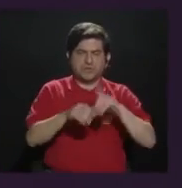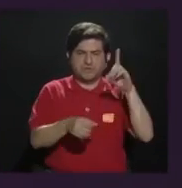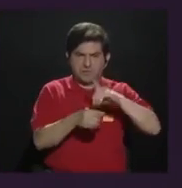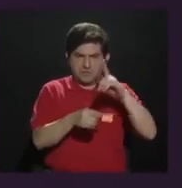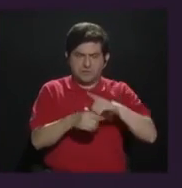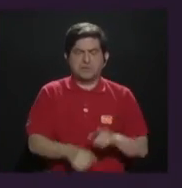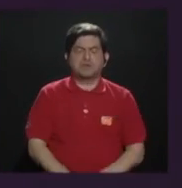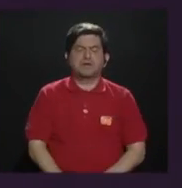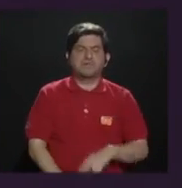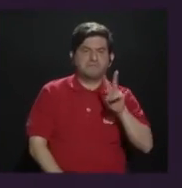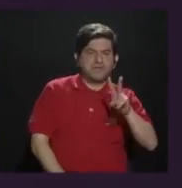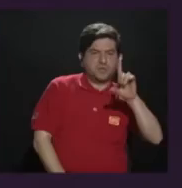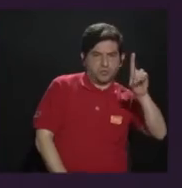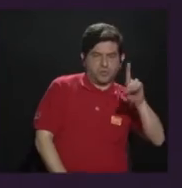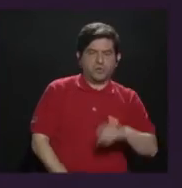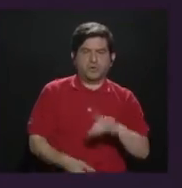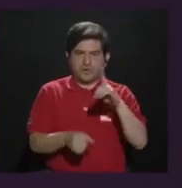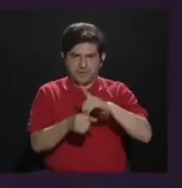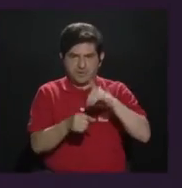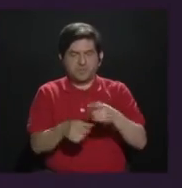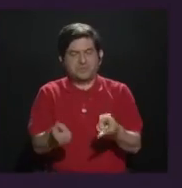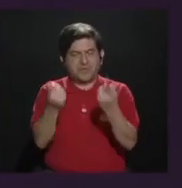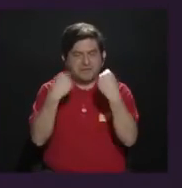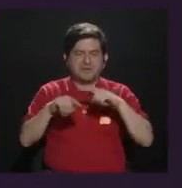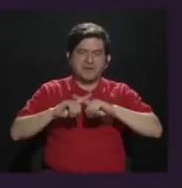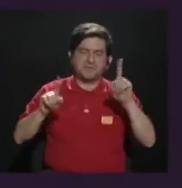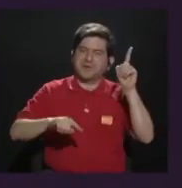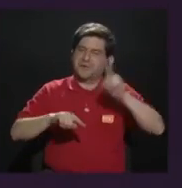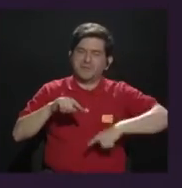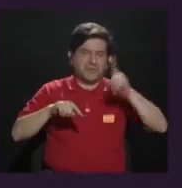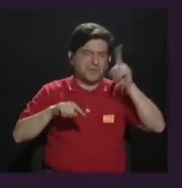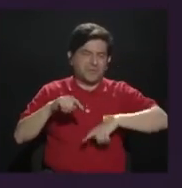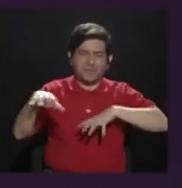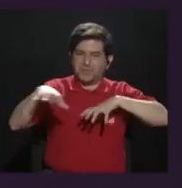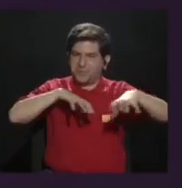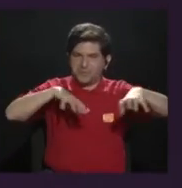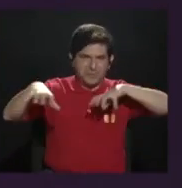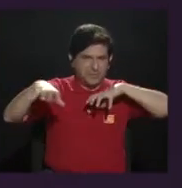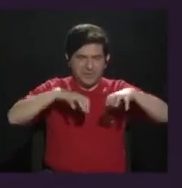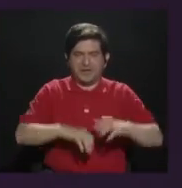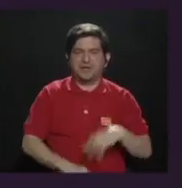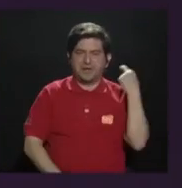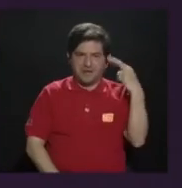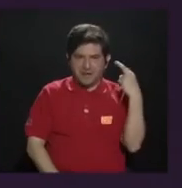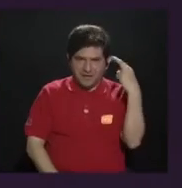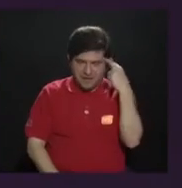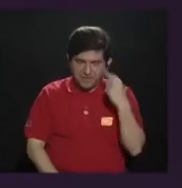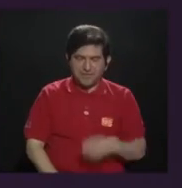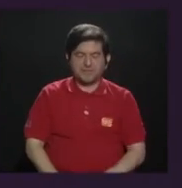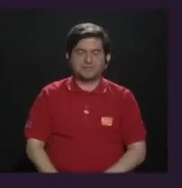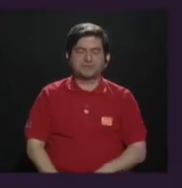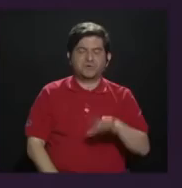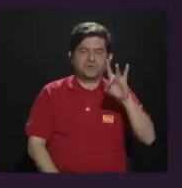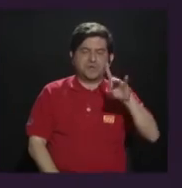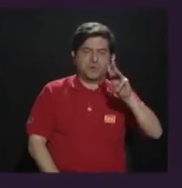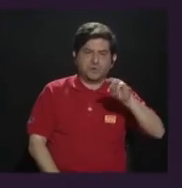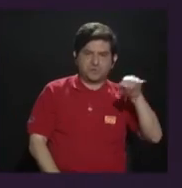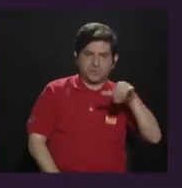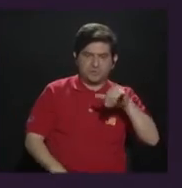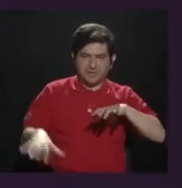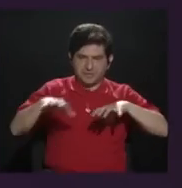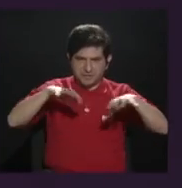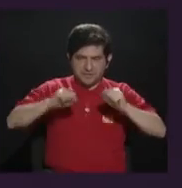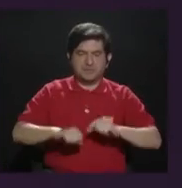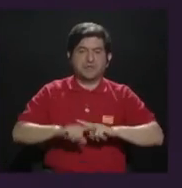como Victoria Donda, que es una de las diputadas que iba a venir y no ha podido estar en estas jornadas a raíz de los eventos del 8 de marzo, pero